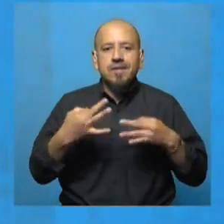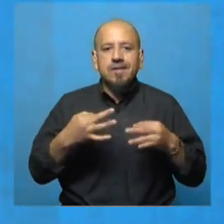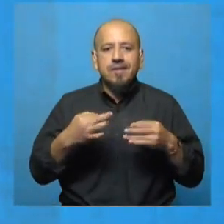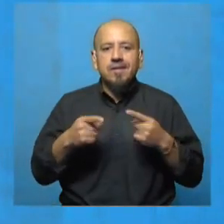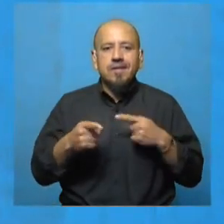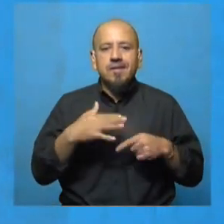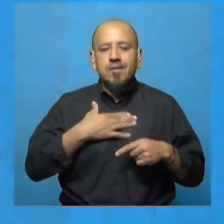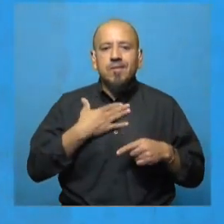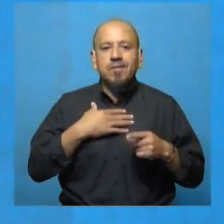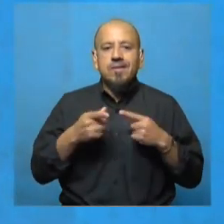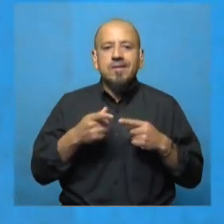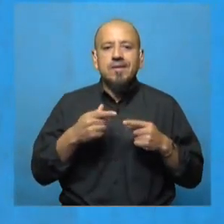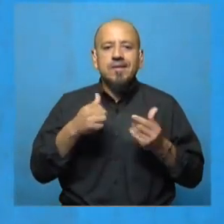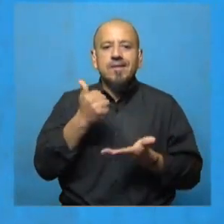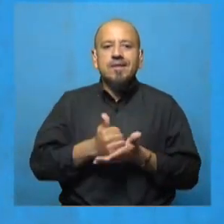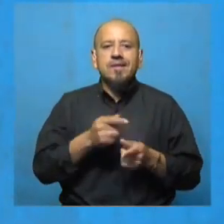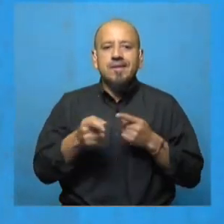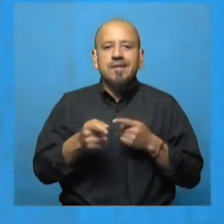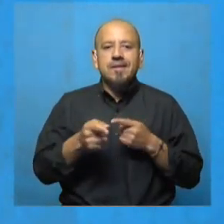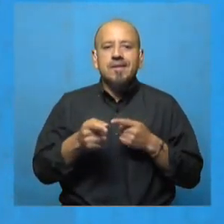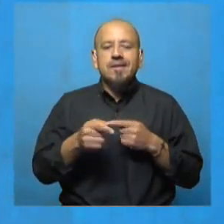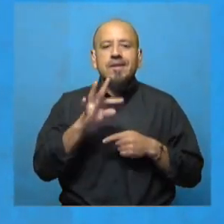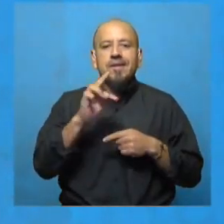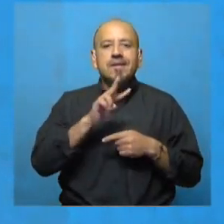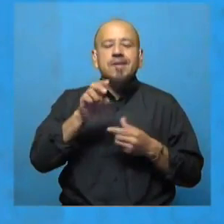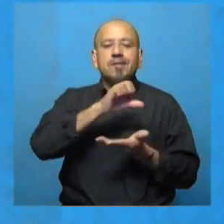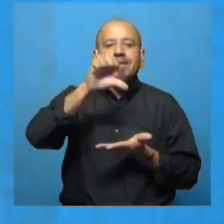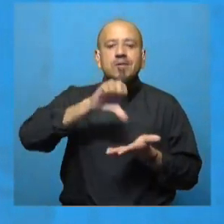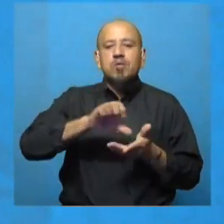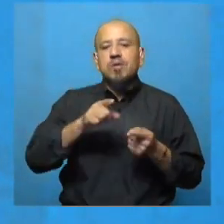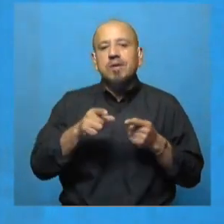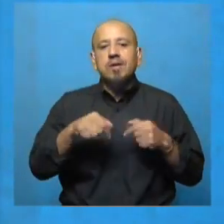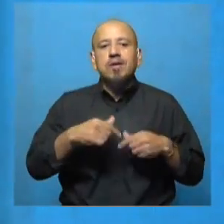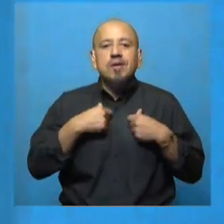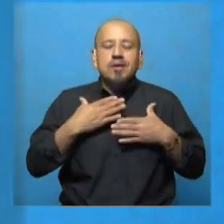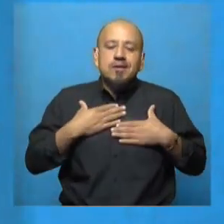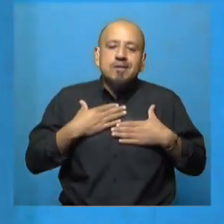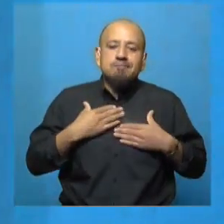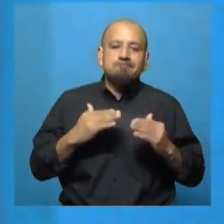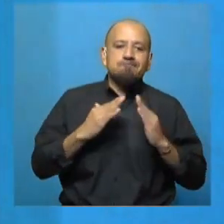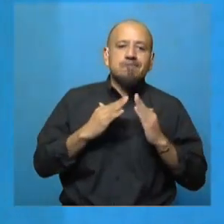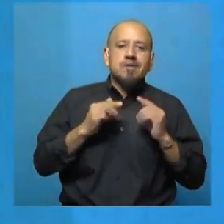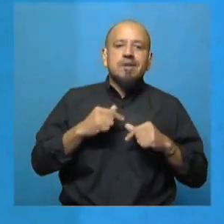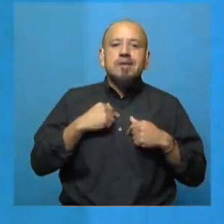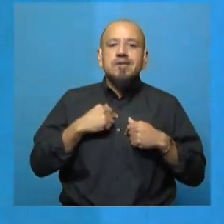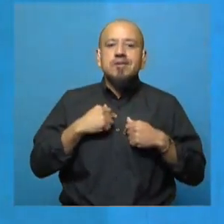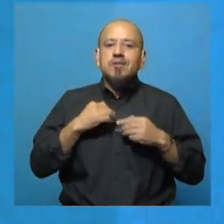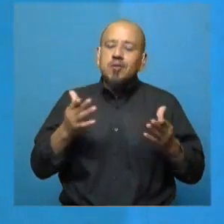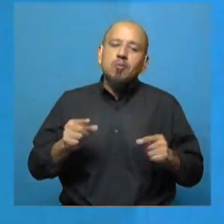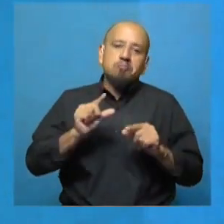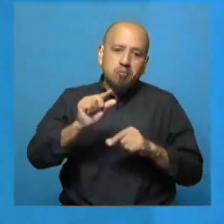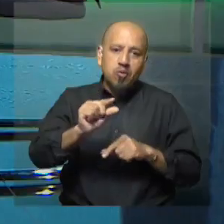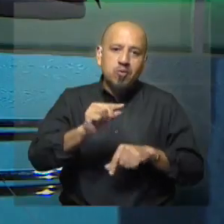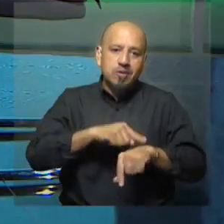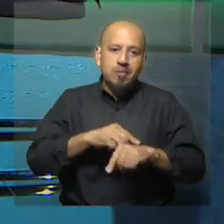Es un gusto enorme estar acá entre ciudad que yo la siento mi casa si bien tuve un pasaje corto